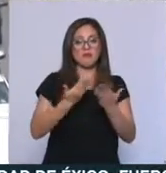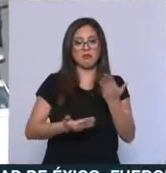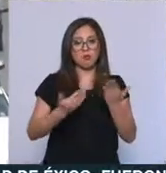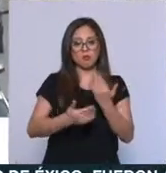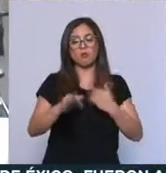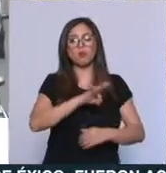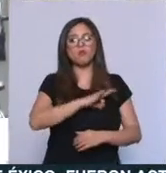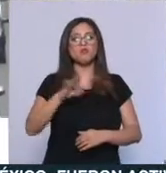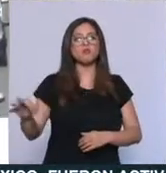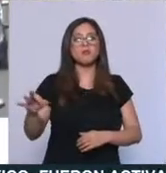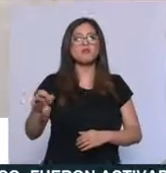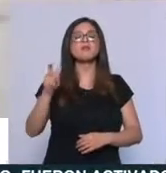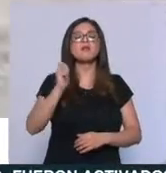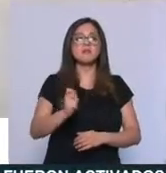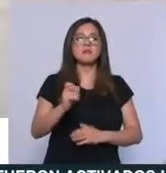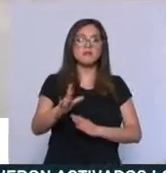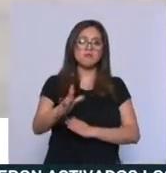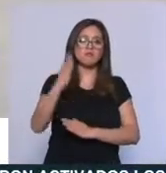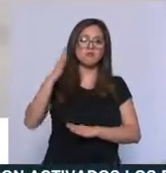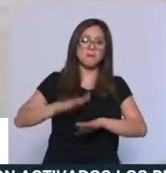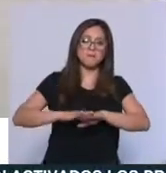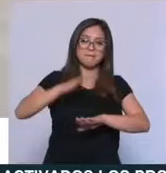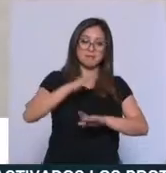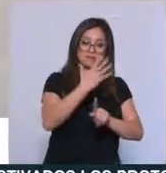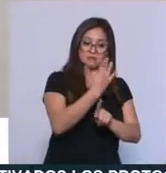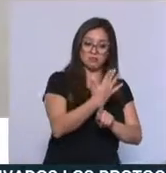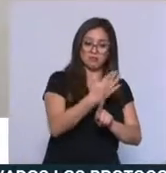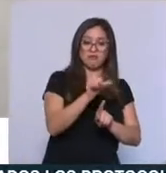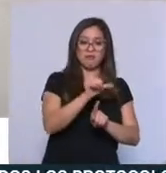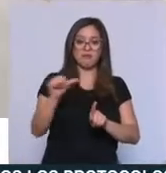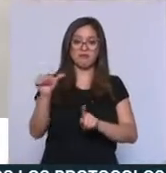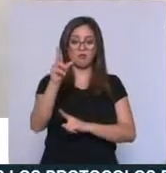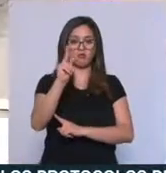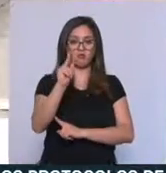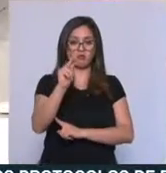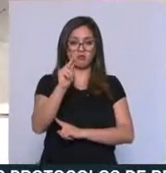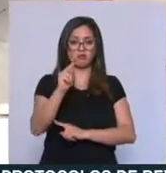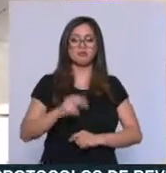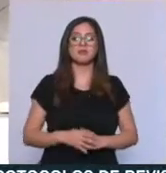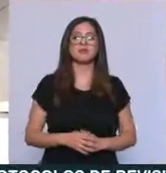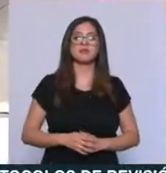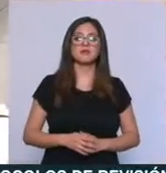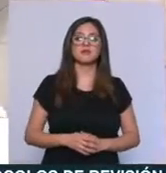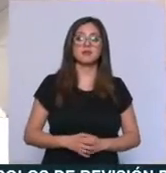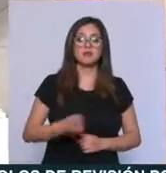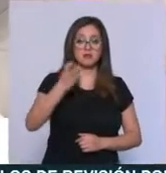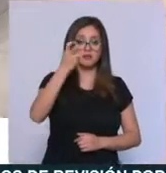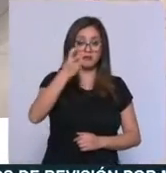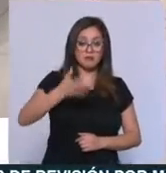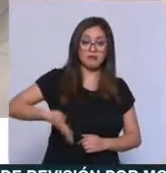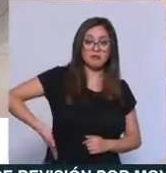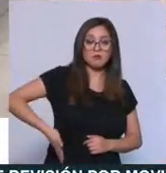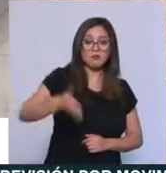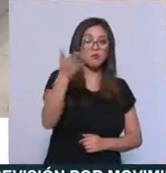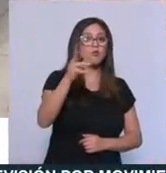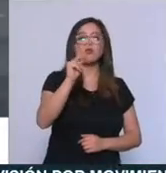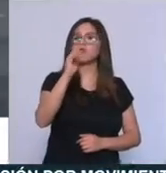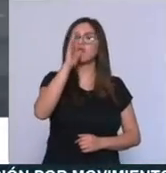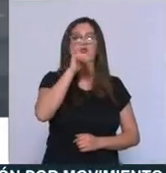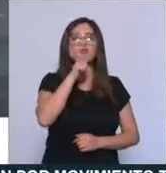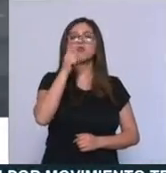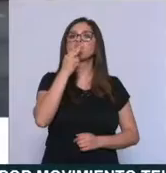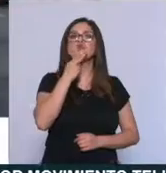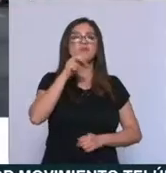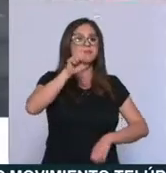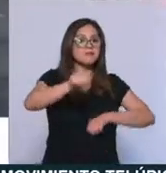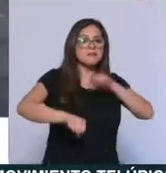podrán aumentar su velocidad de 50 a 80 kilómetros. En estos tramos no podrán circular bicicletas